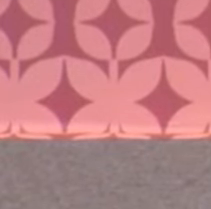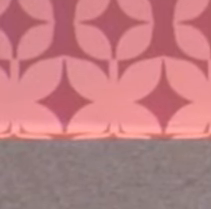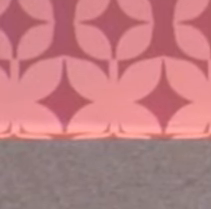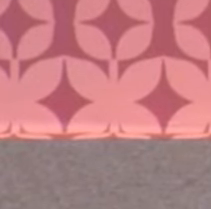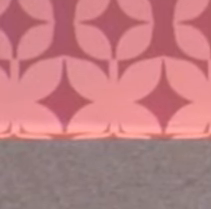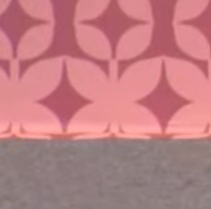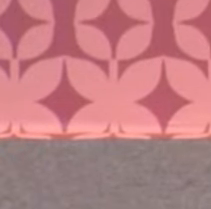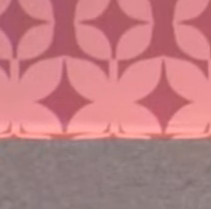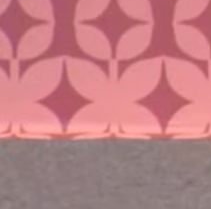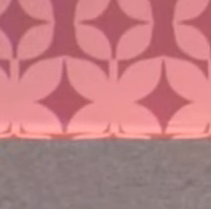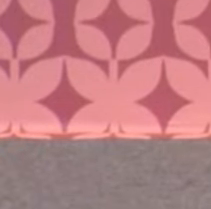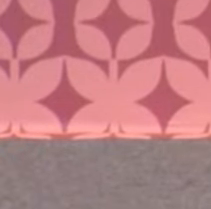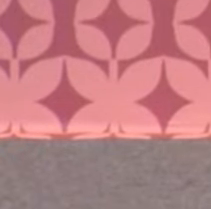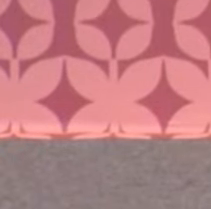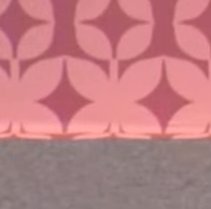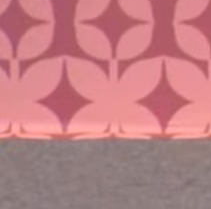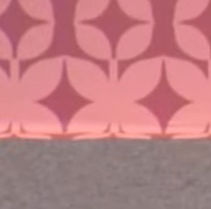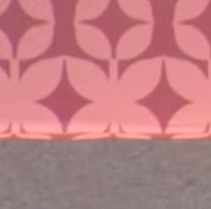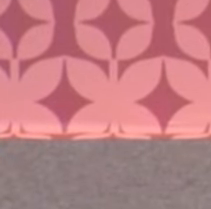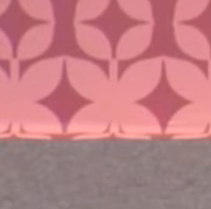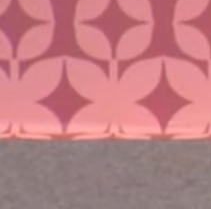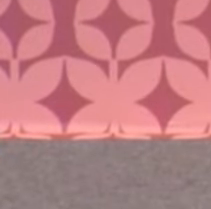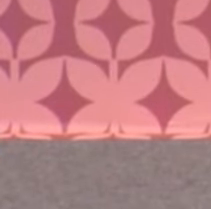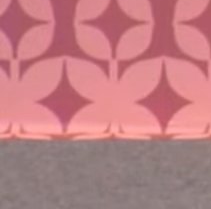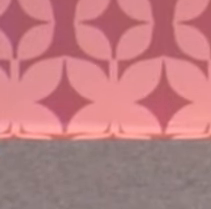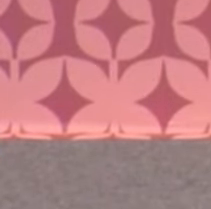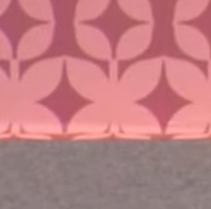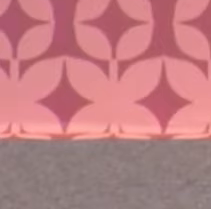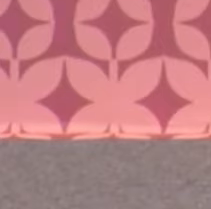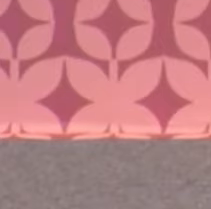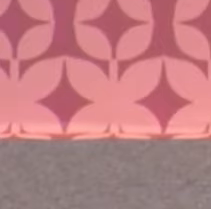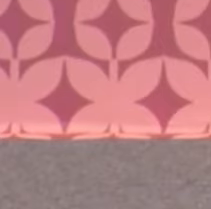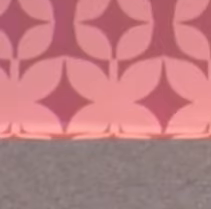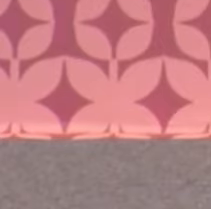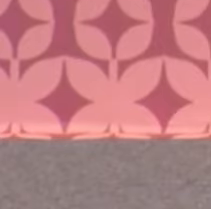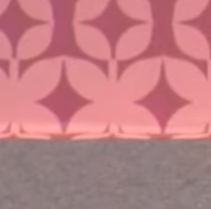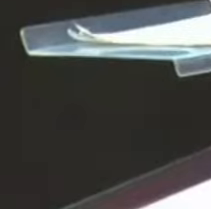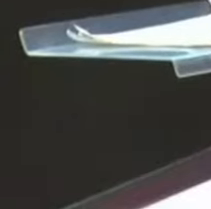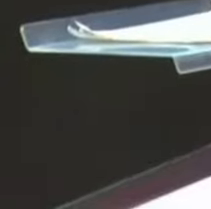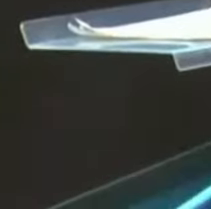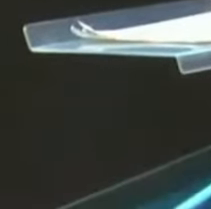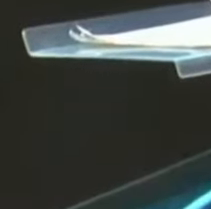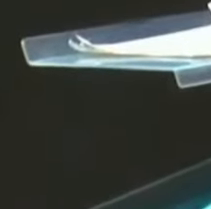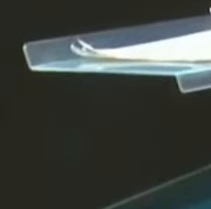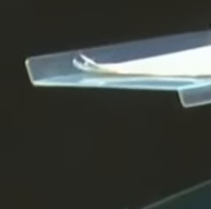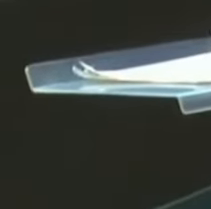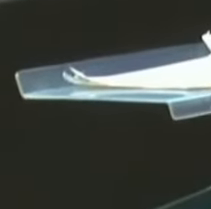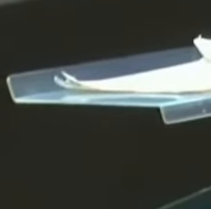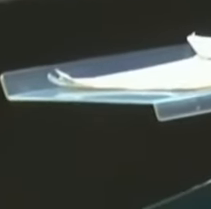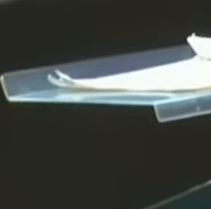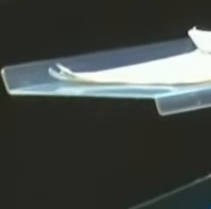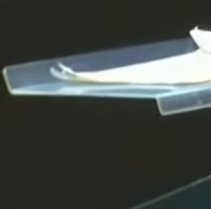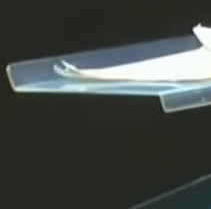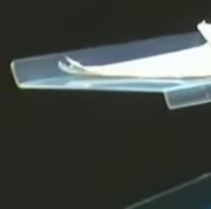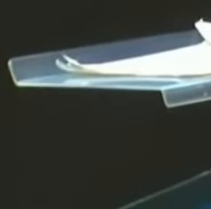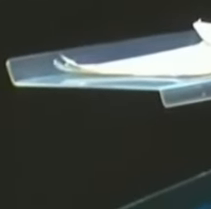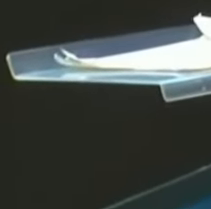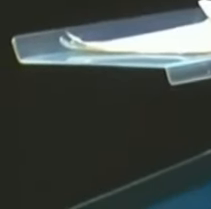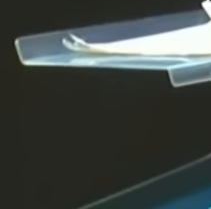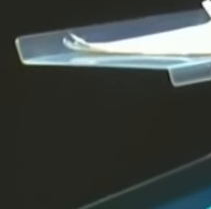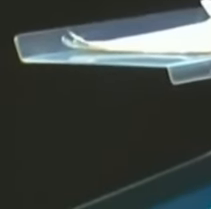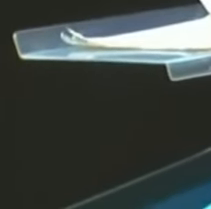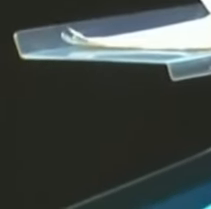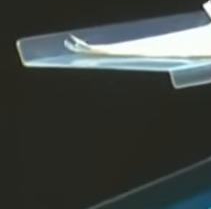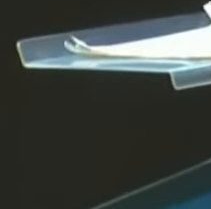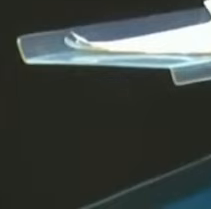la música y el deporte. Y después espero platicar contigo, porque tenemos que hacer algo en nuestro Estado de México, porque